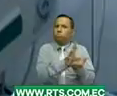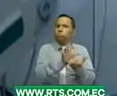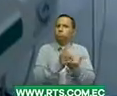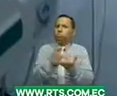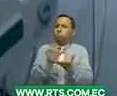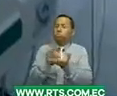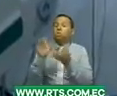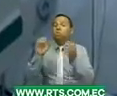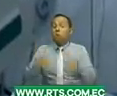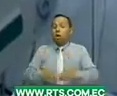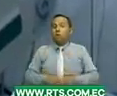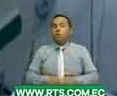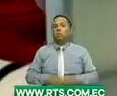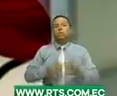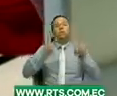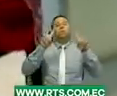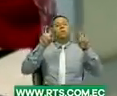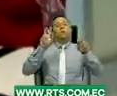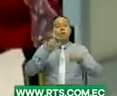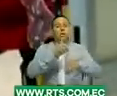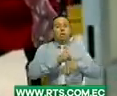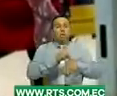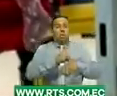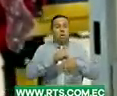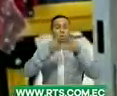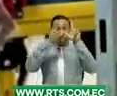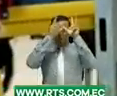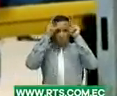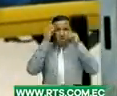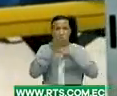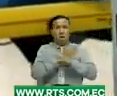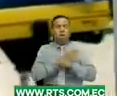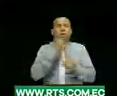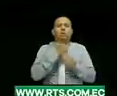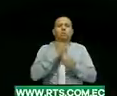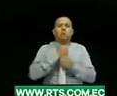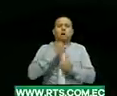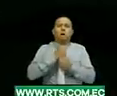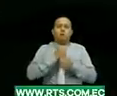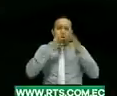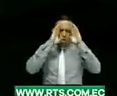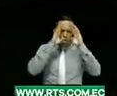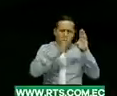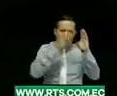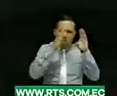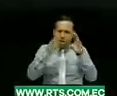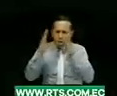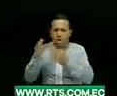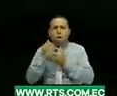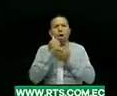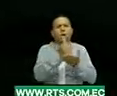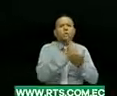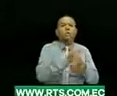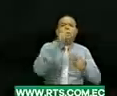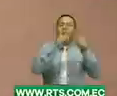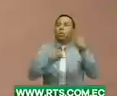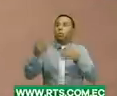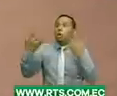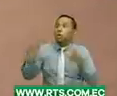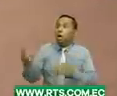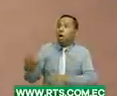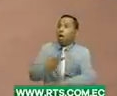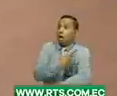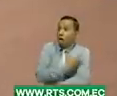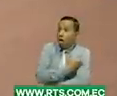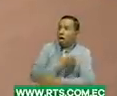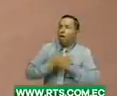Los médicos han estado en primera línea luchando contra el enemigo invisible, el COVID-19, y con mucha esperanza de a poco son inmunizados. En